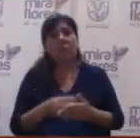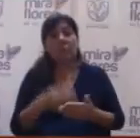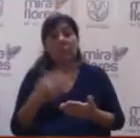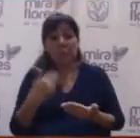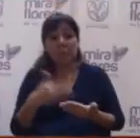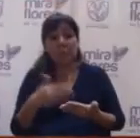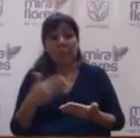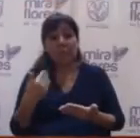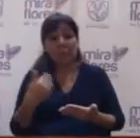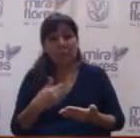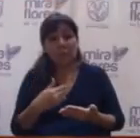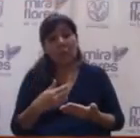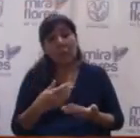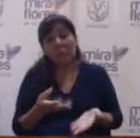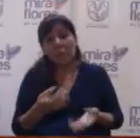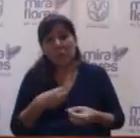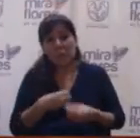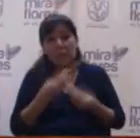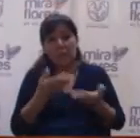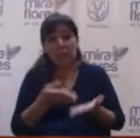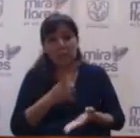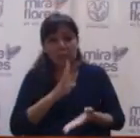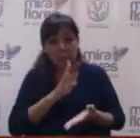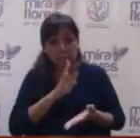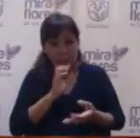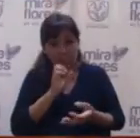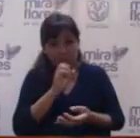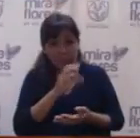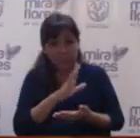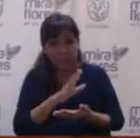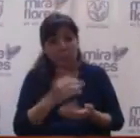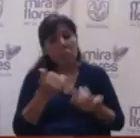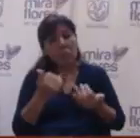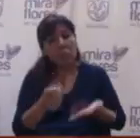dado verbalmente. Muy bien, vamos al siguiente punto.